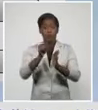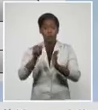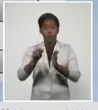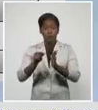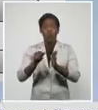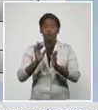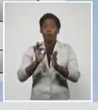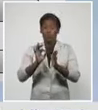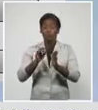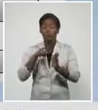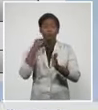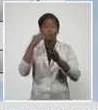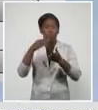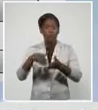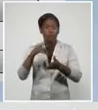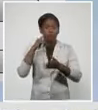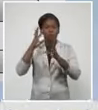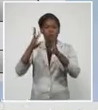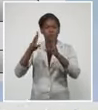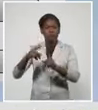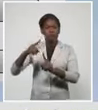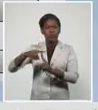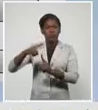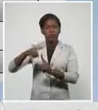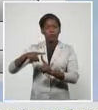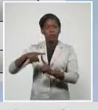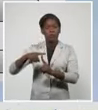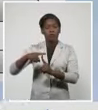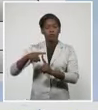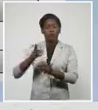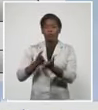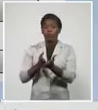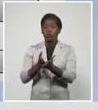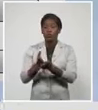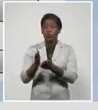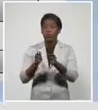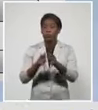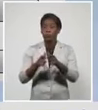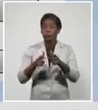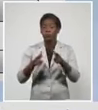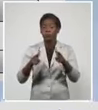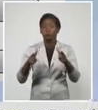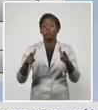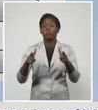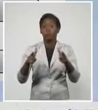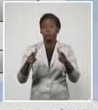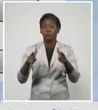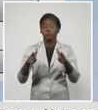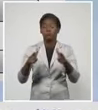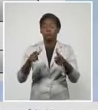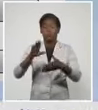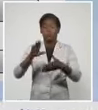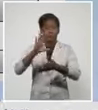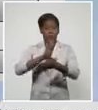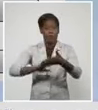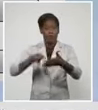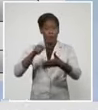1.319.583 y que la letalidad se mantenga elevada por encima de la del mundo,